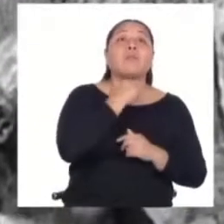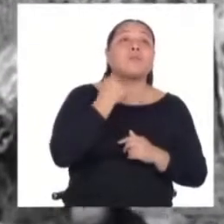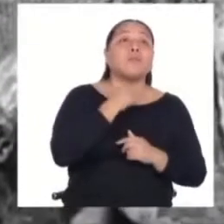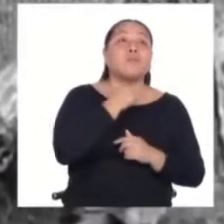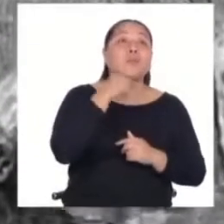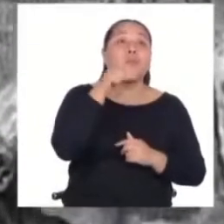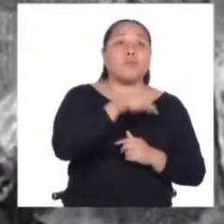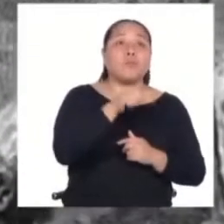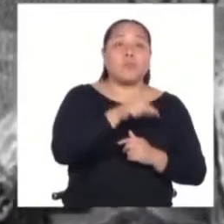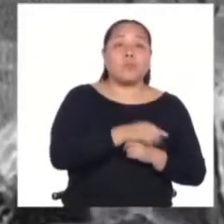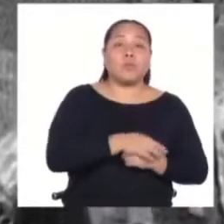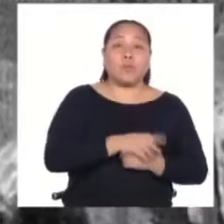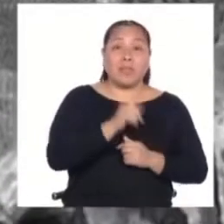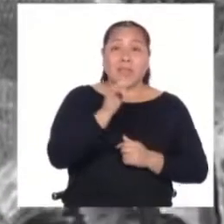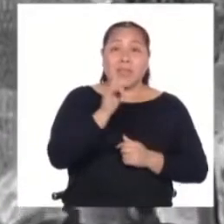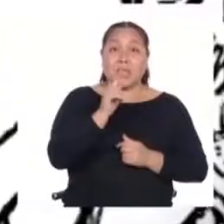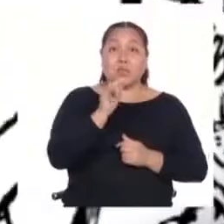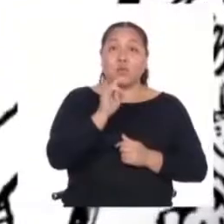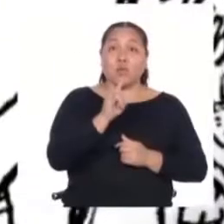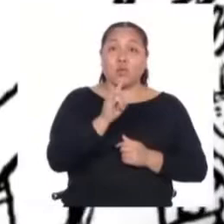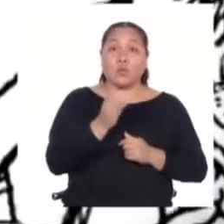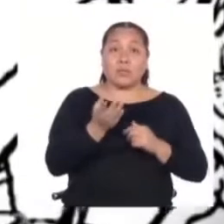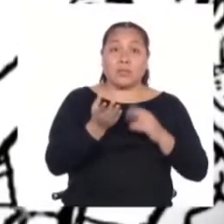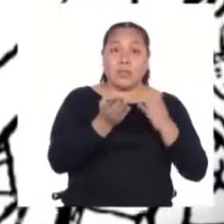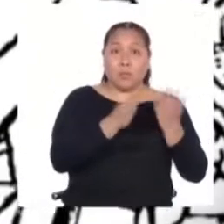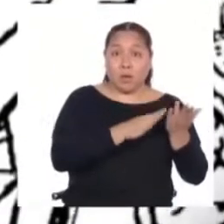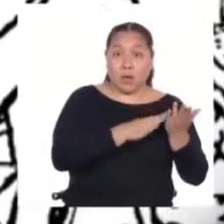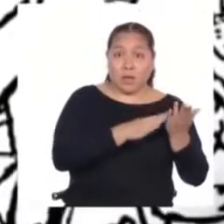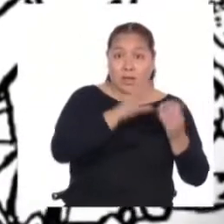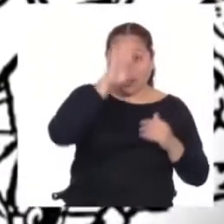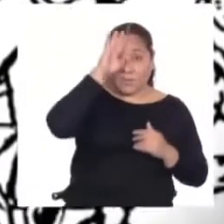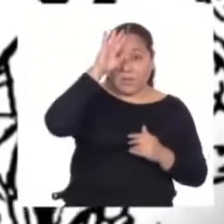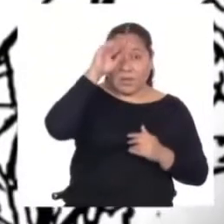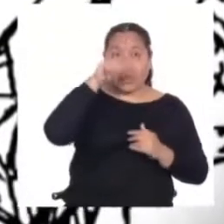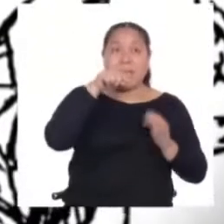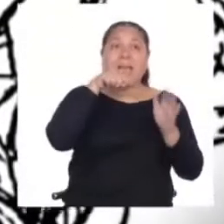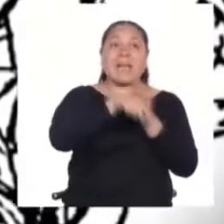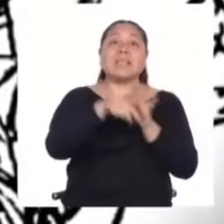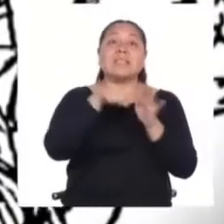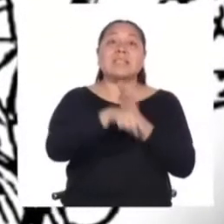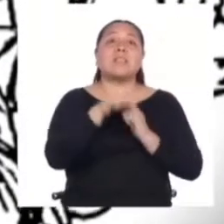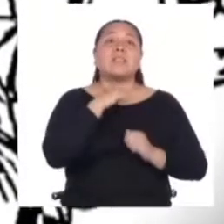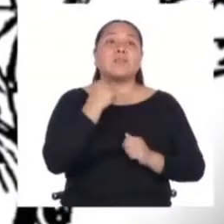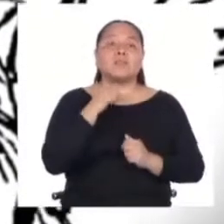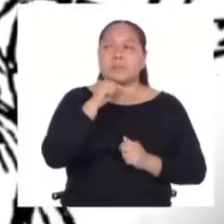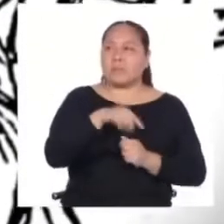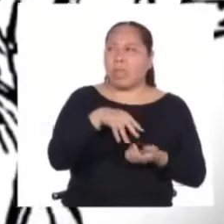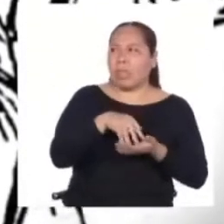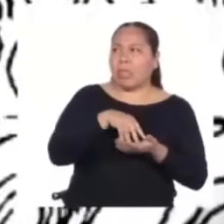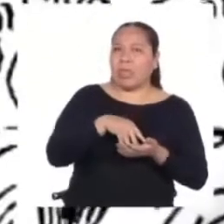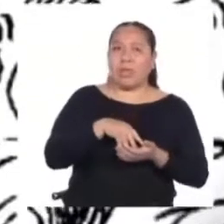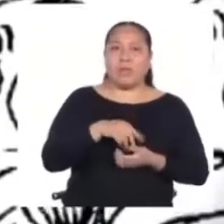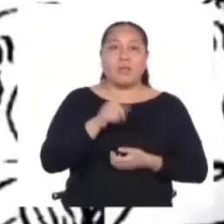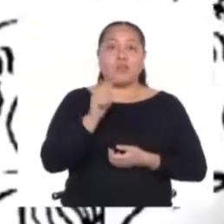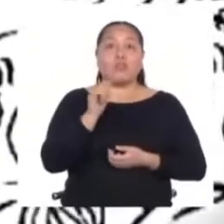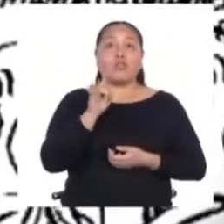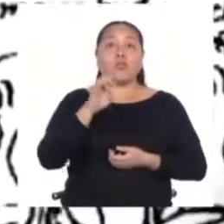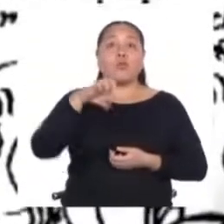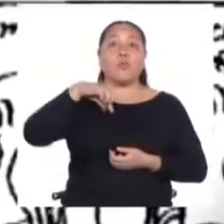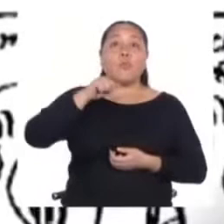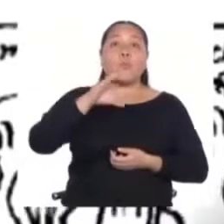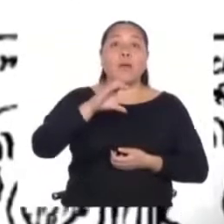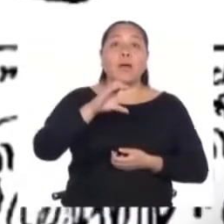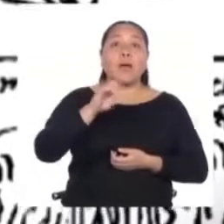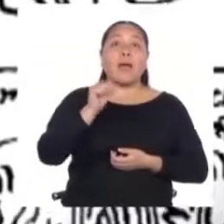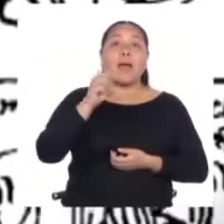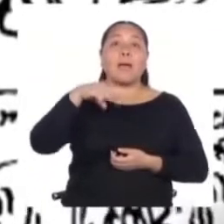enfermedad de Titu Cusi Yupanqui. La defensa rebelde fue débil y Túpac Amaru capturado